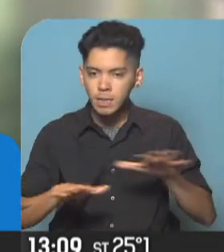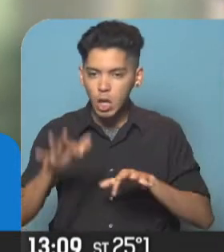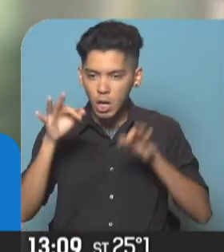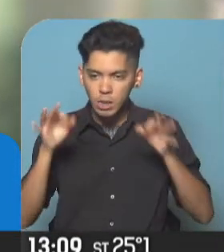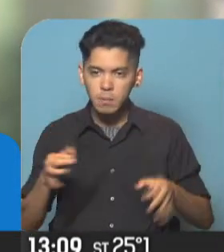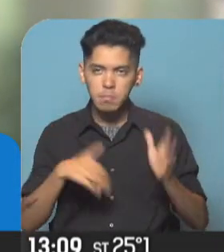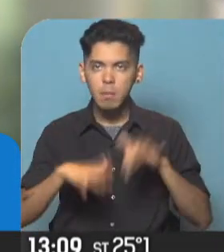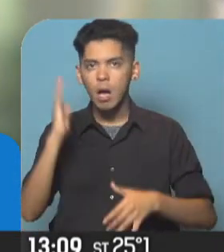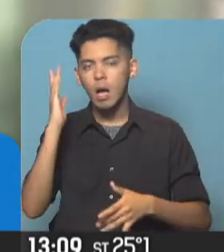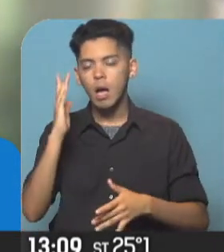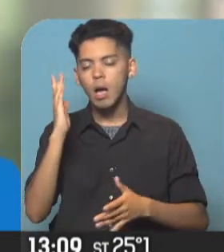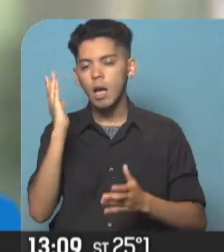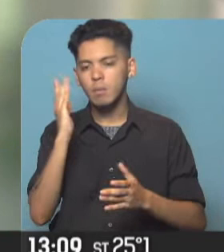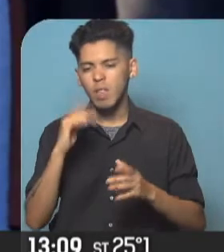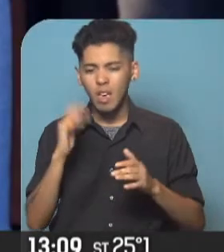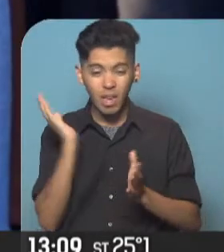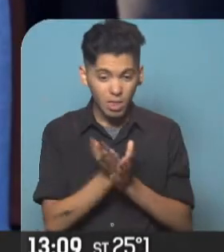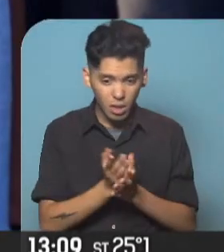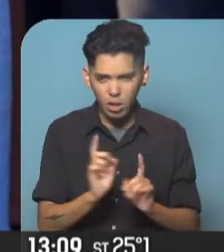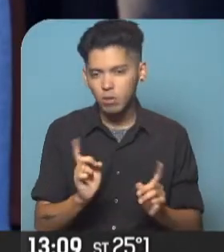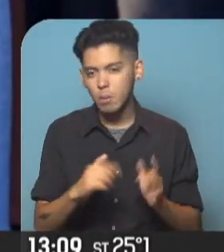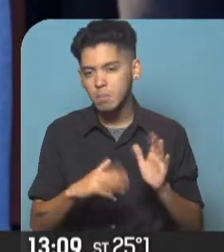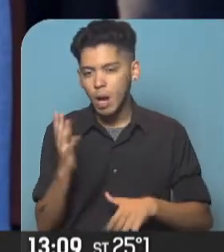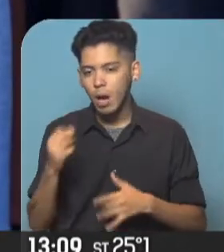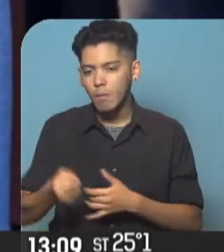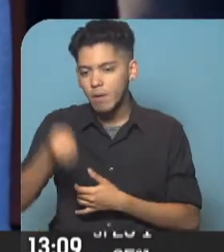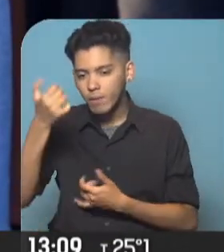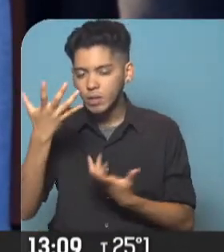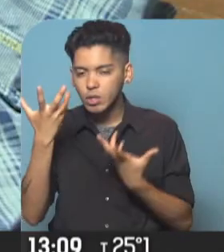un castigo a los comerciantes sea un beneficio a